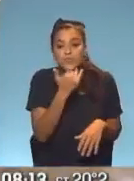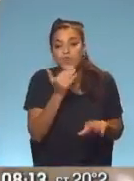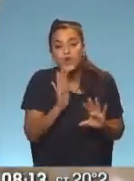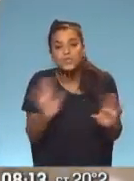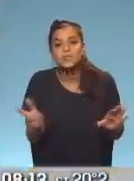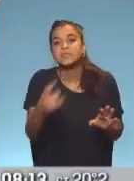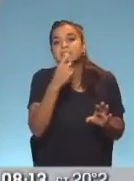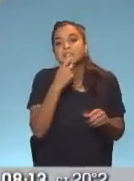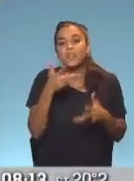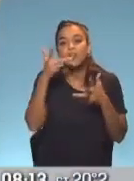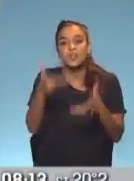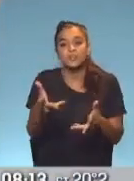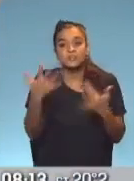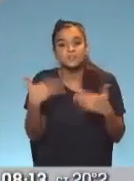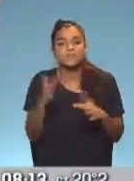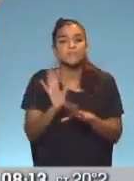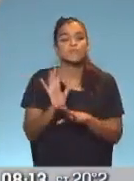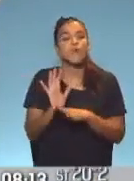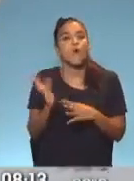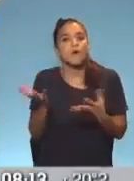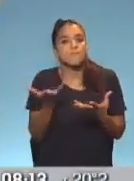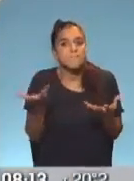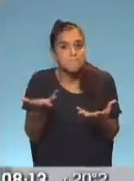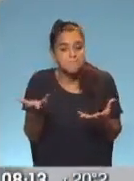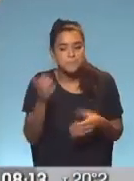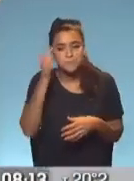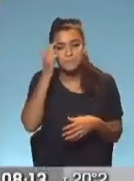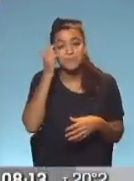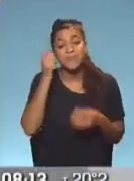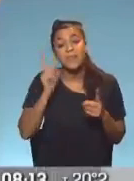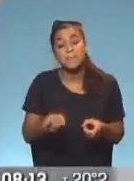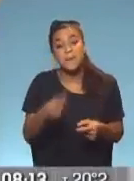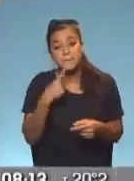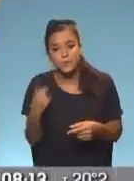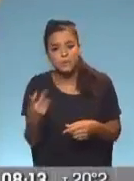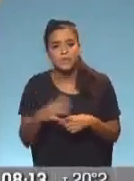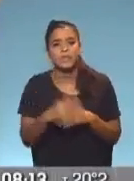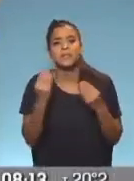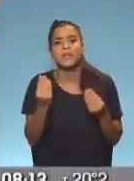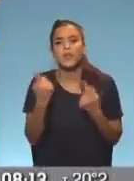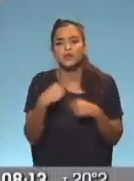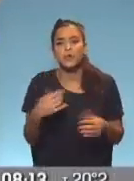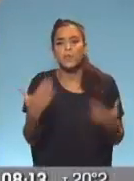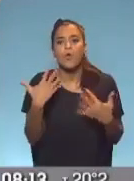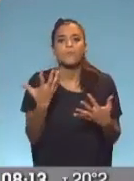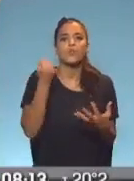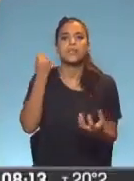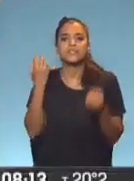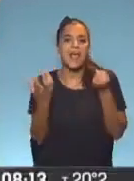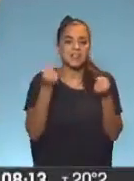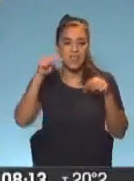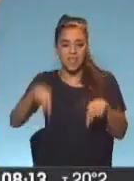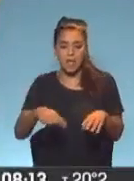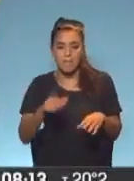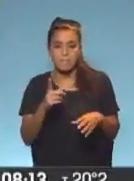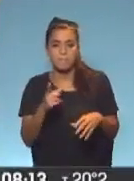que lo dice es muy temerario, ¿no? Claro. Darío, y consultarte entonces qué cosas podemos rescatar, ¿no?, de esta pandemia,